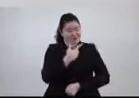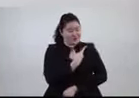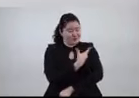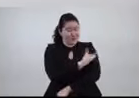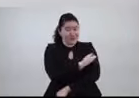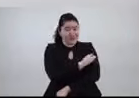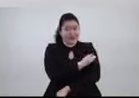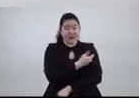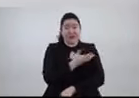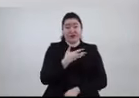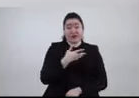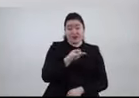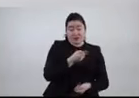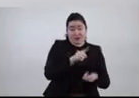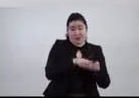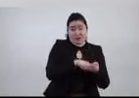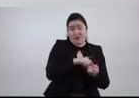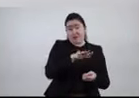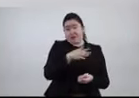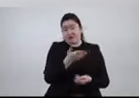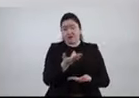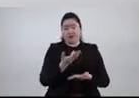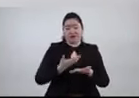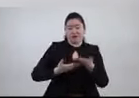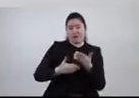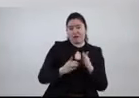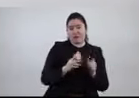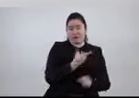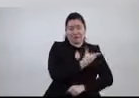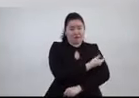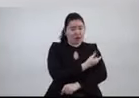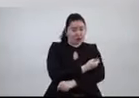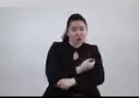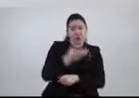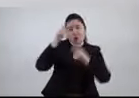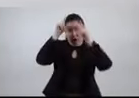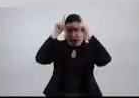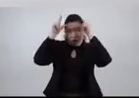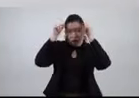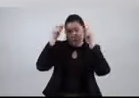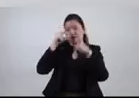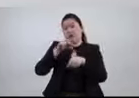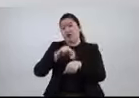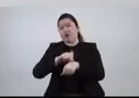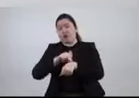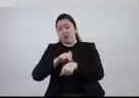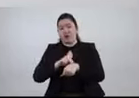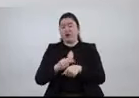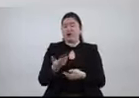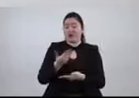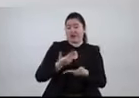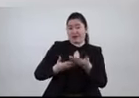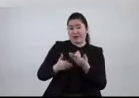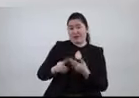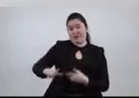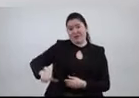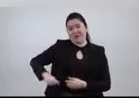participan normalmente entre células vacunadoras, servidores de la nación y compañeros y compañeras que trabajan en el gobierno de la ciudad.